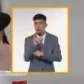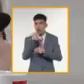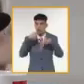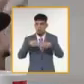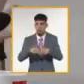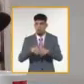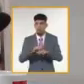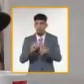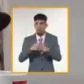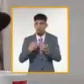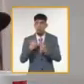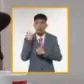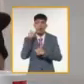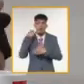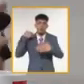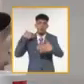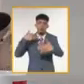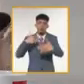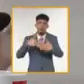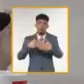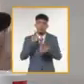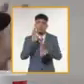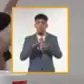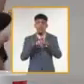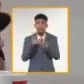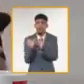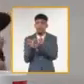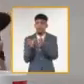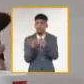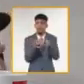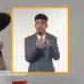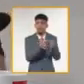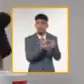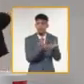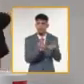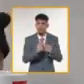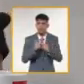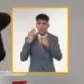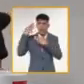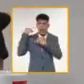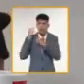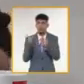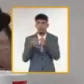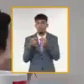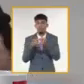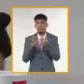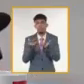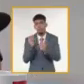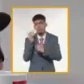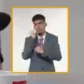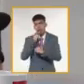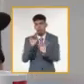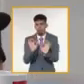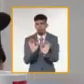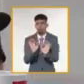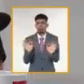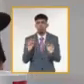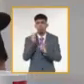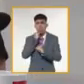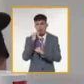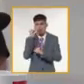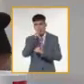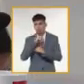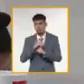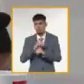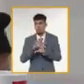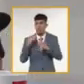también es distinto según los grupos sociales y también los grupos etarios. Aquí la mirada etaria es importante respecto a este fenómeno, porque